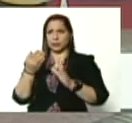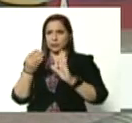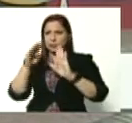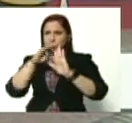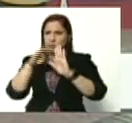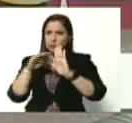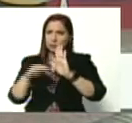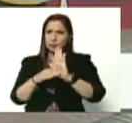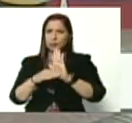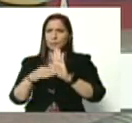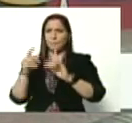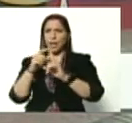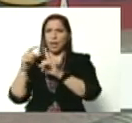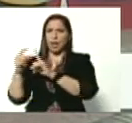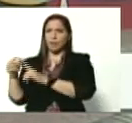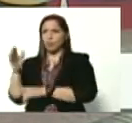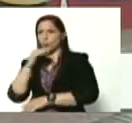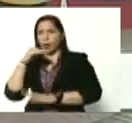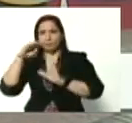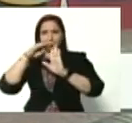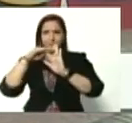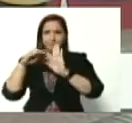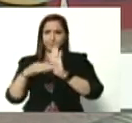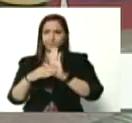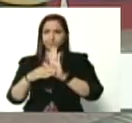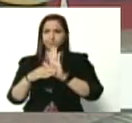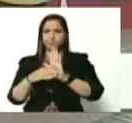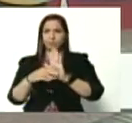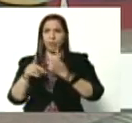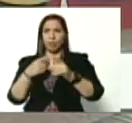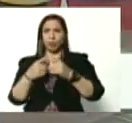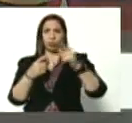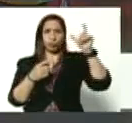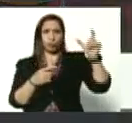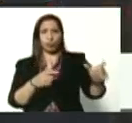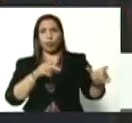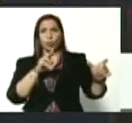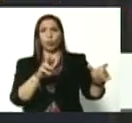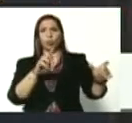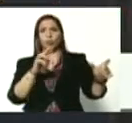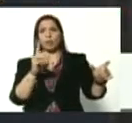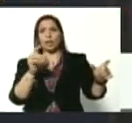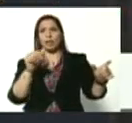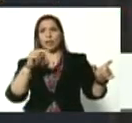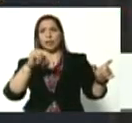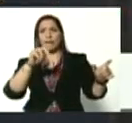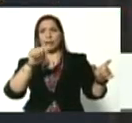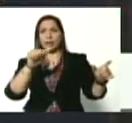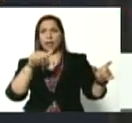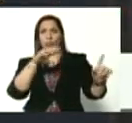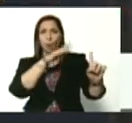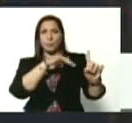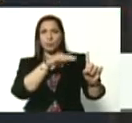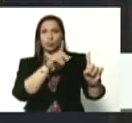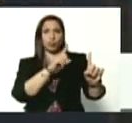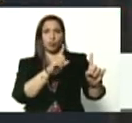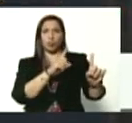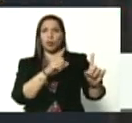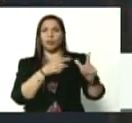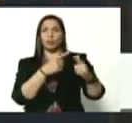armisticio y urdaneta lo convenció que no era así aquí se